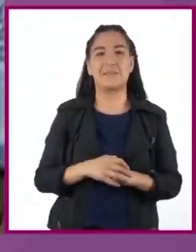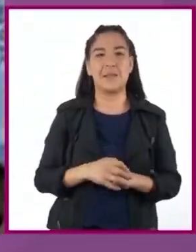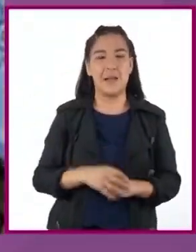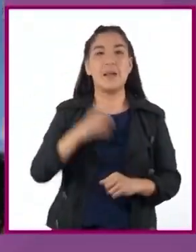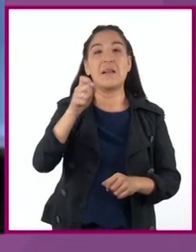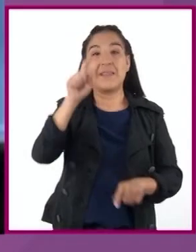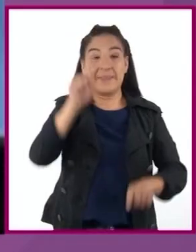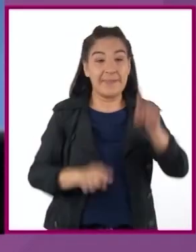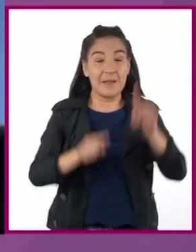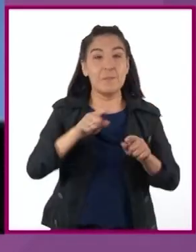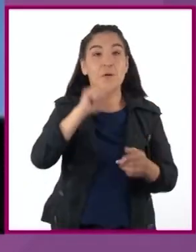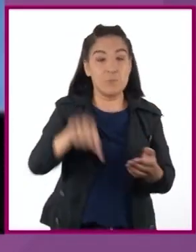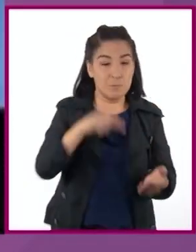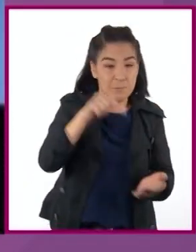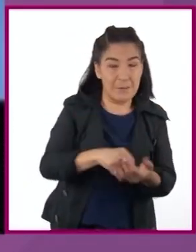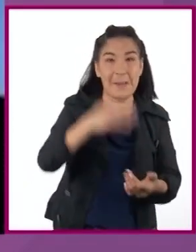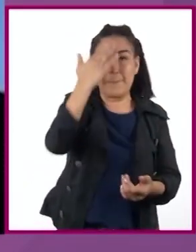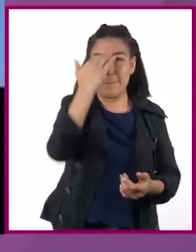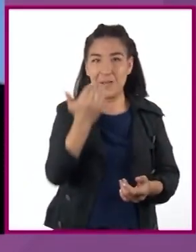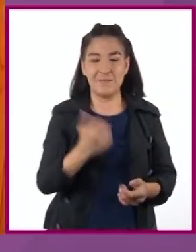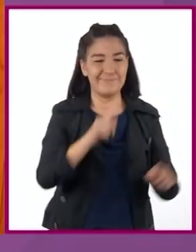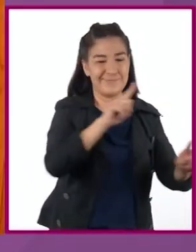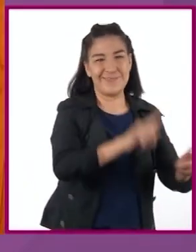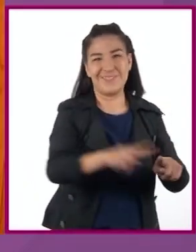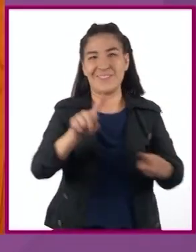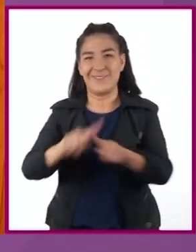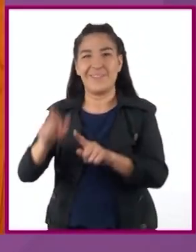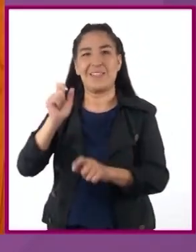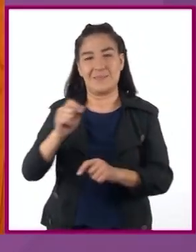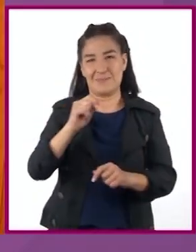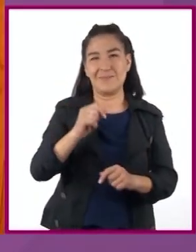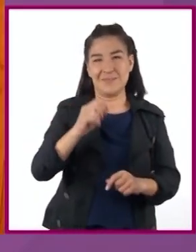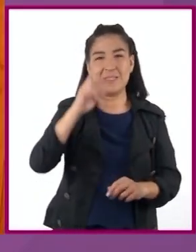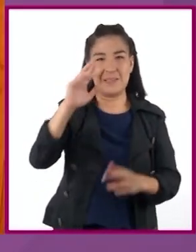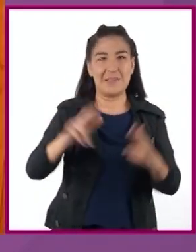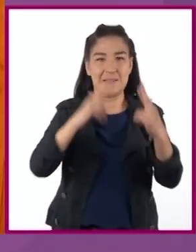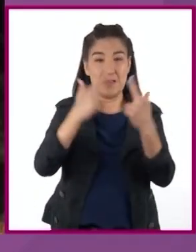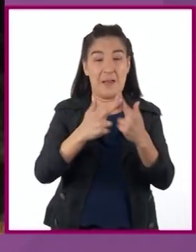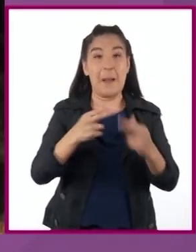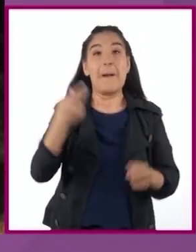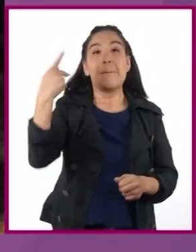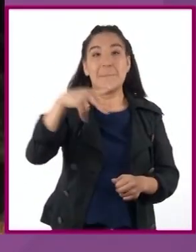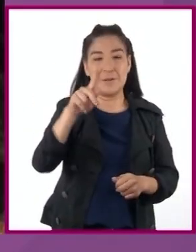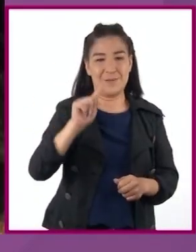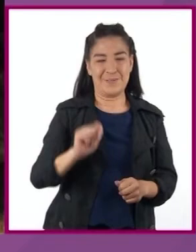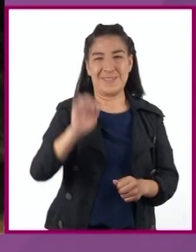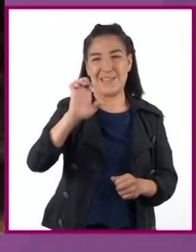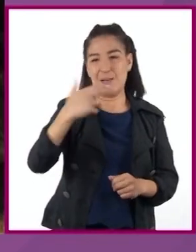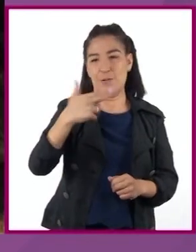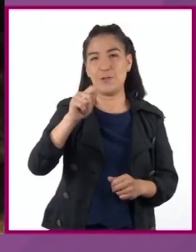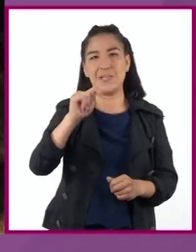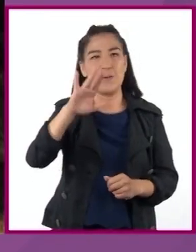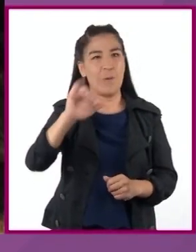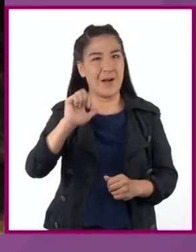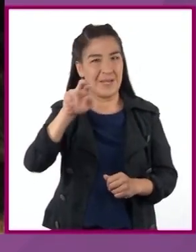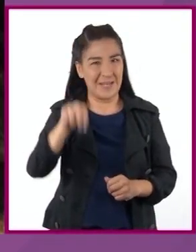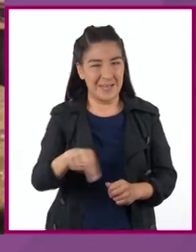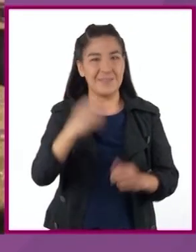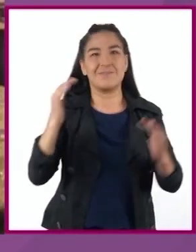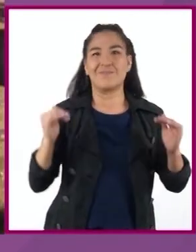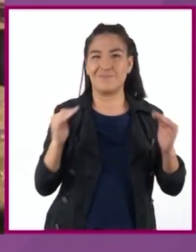Depende del sitio maya, son distintas deidades. Pero en cambio Teotihuacán y otros estados, que son